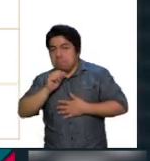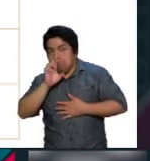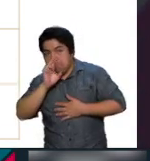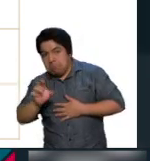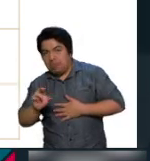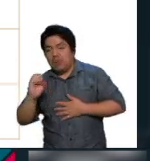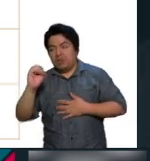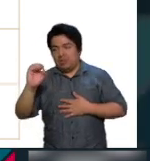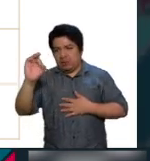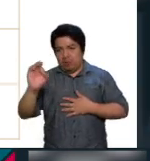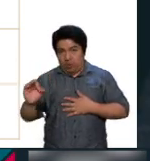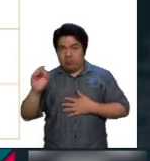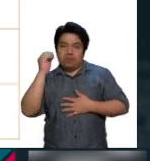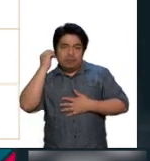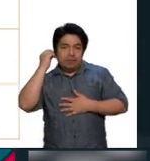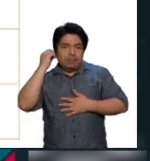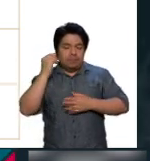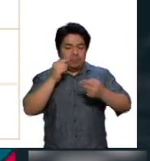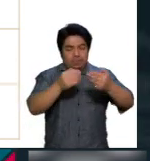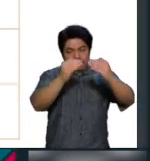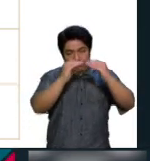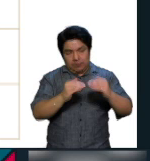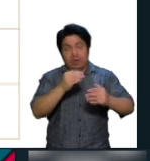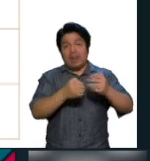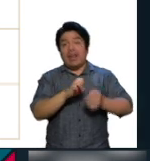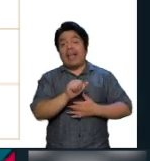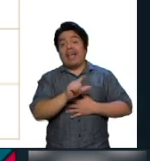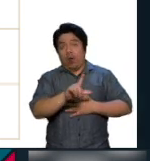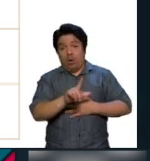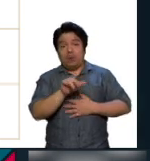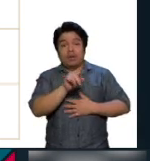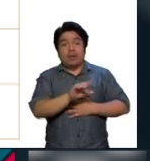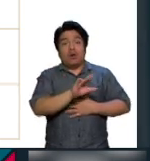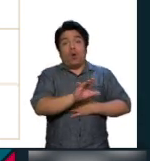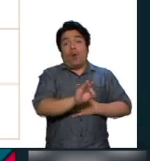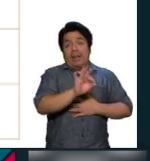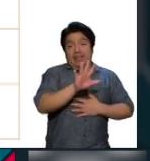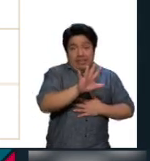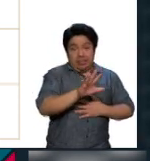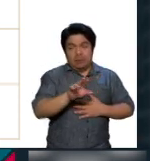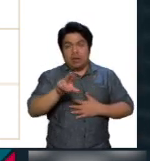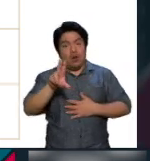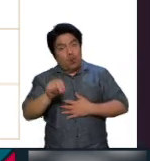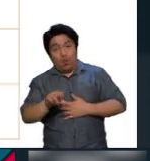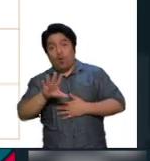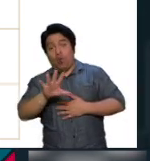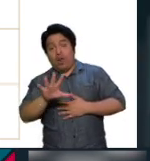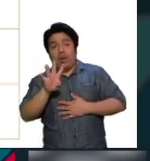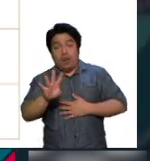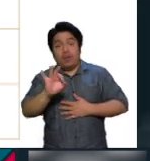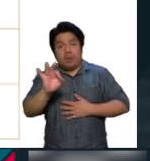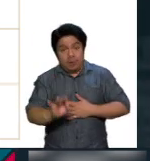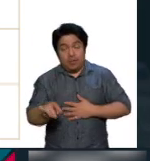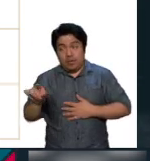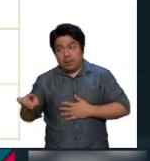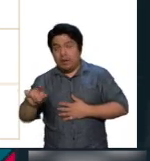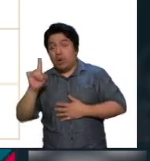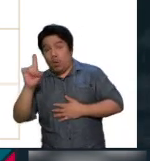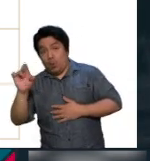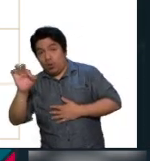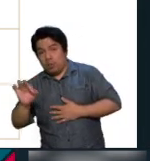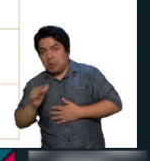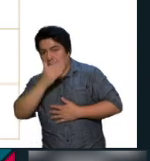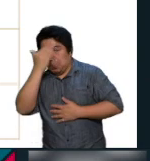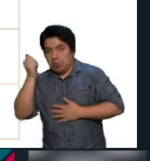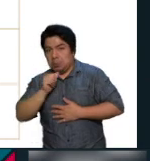con 0%. La empresa Encol obtuvo un sí con 45%, no con 54% y 1%